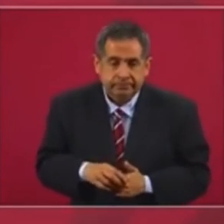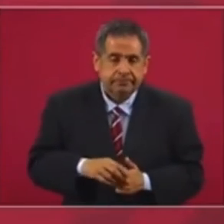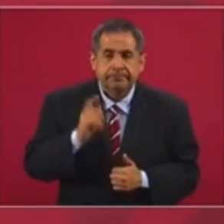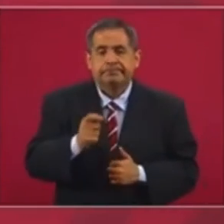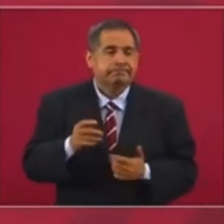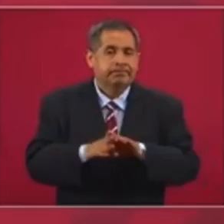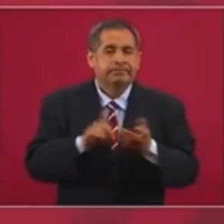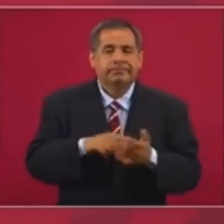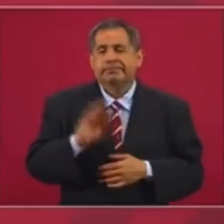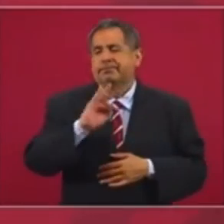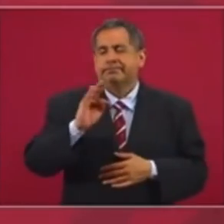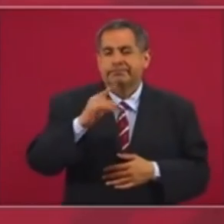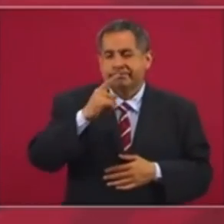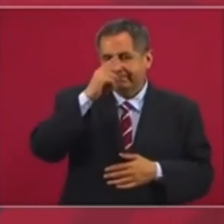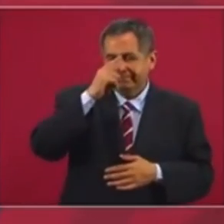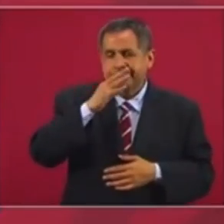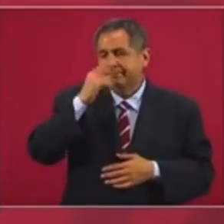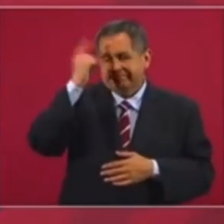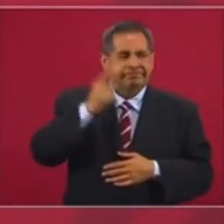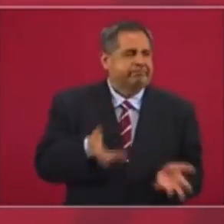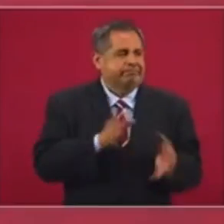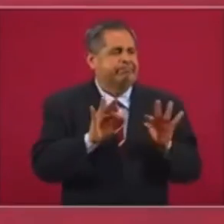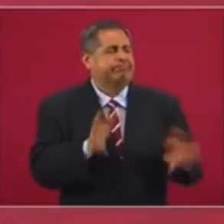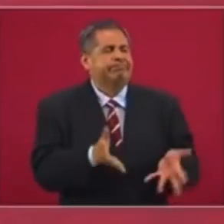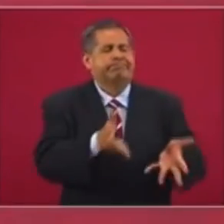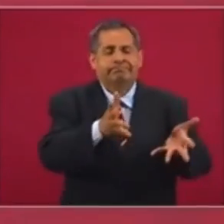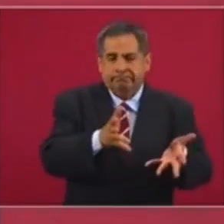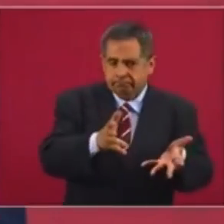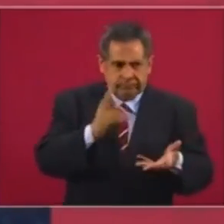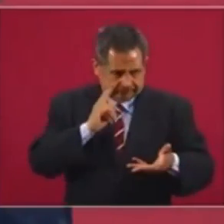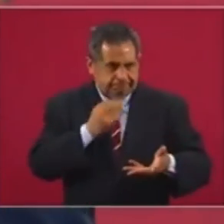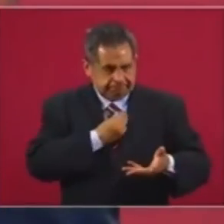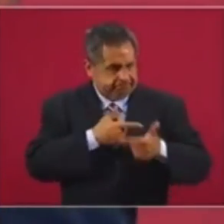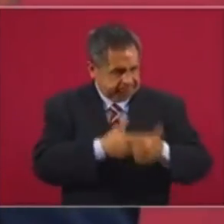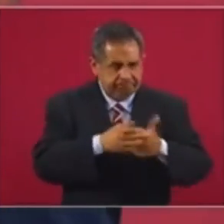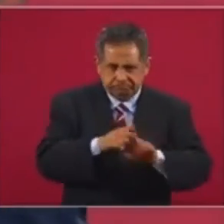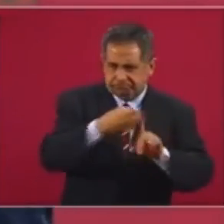es relativamente fácil iniciar un movimiento. Lo difícil es